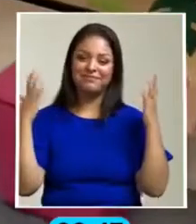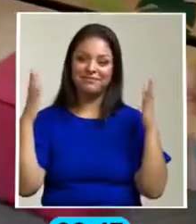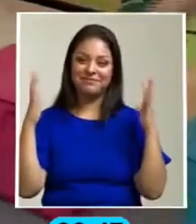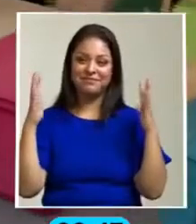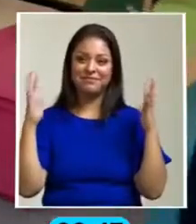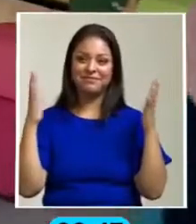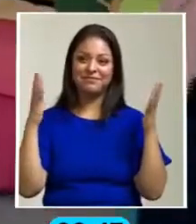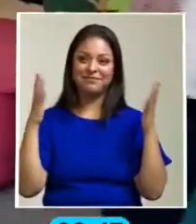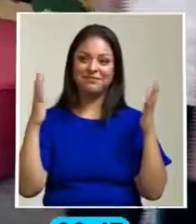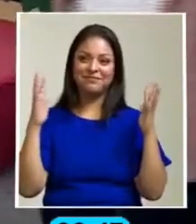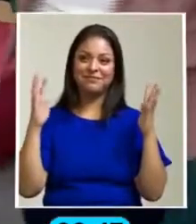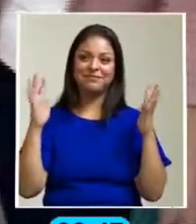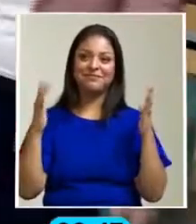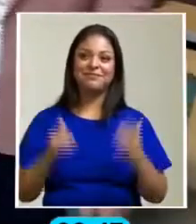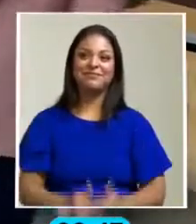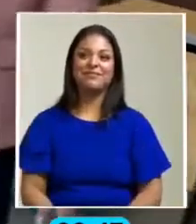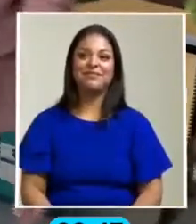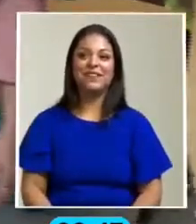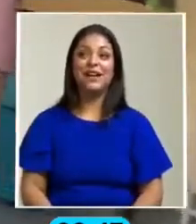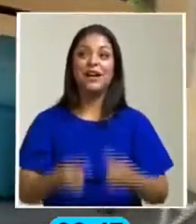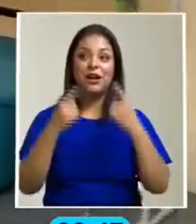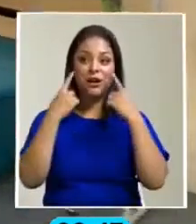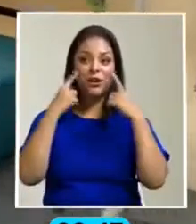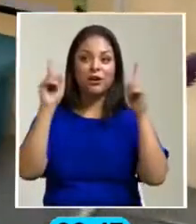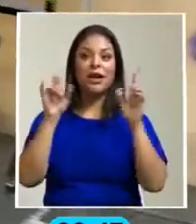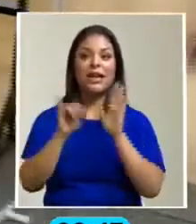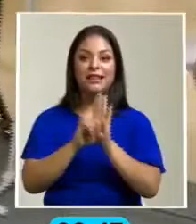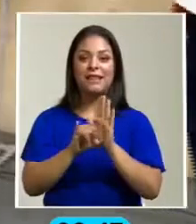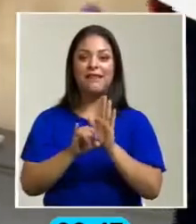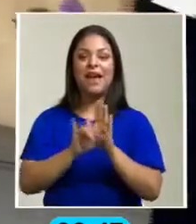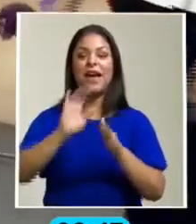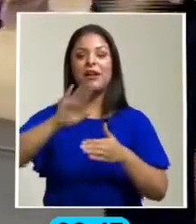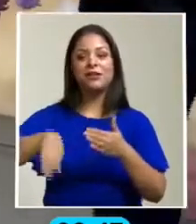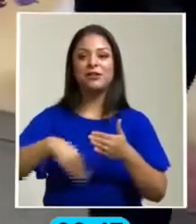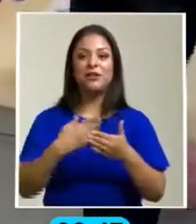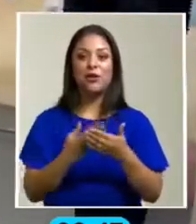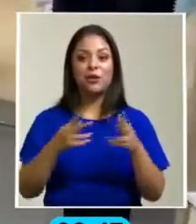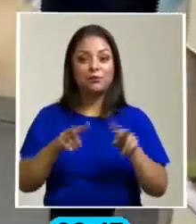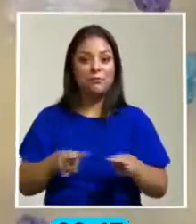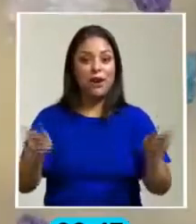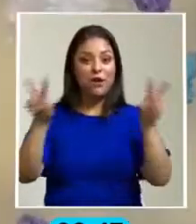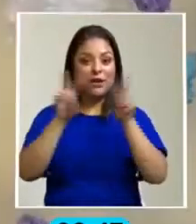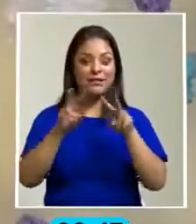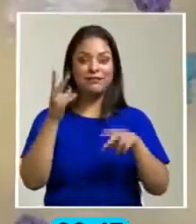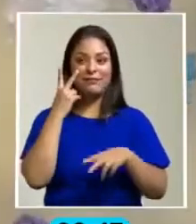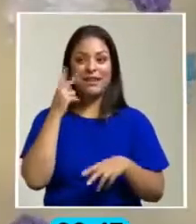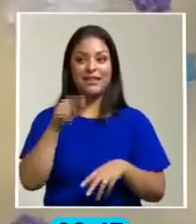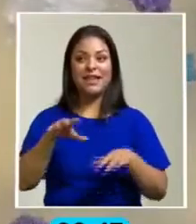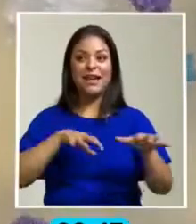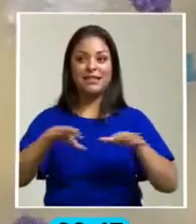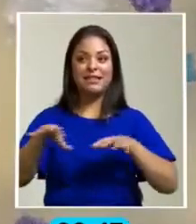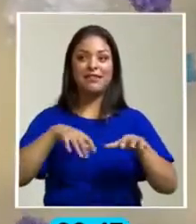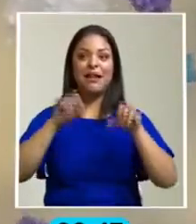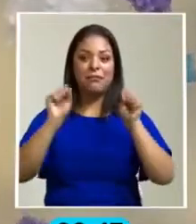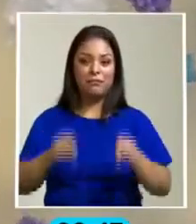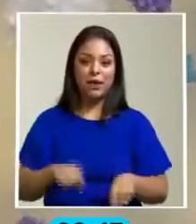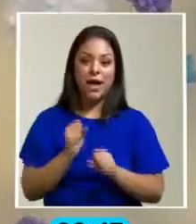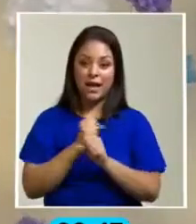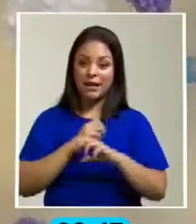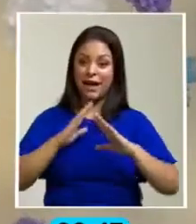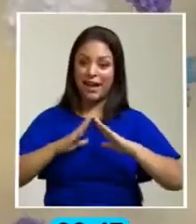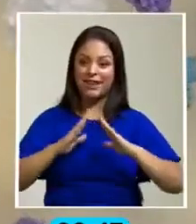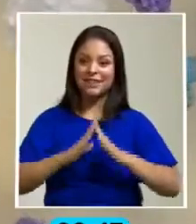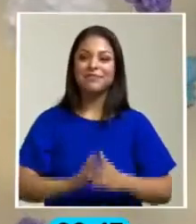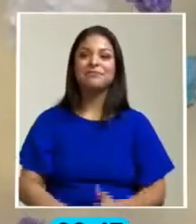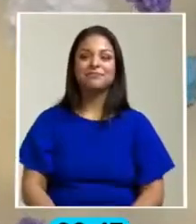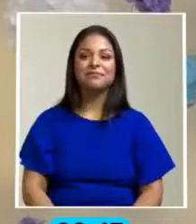logró identificar todos los valores. Esa es una actividad que pueden realizar en casa. Exactamente. y